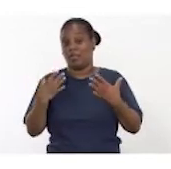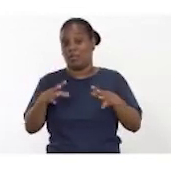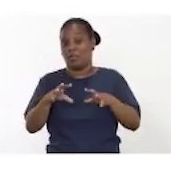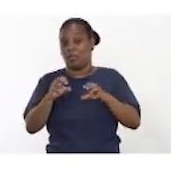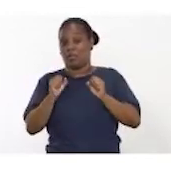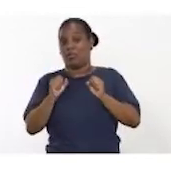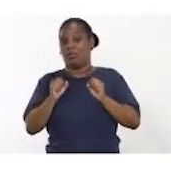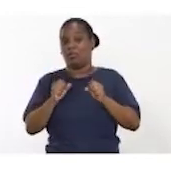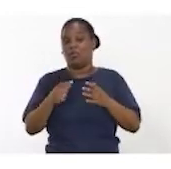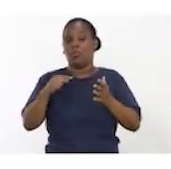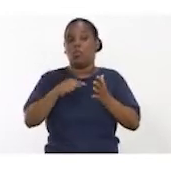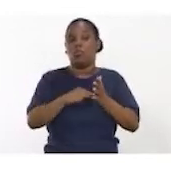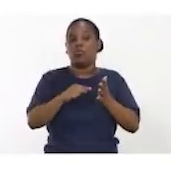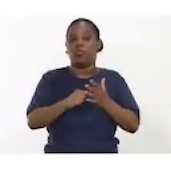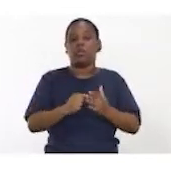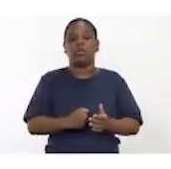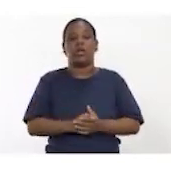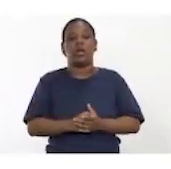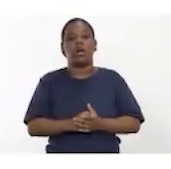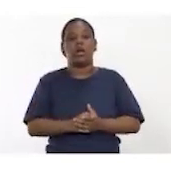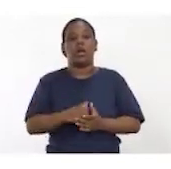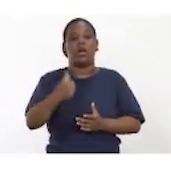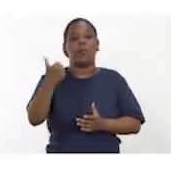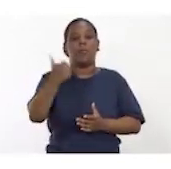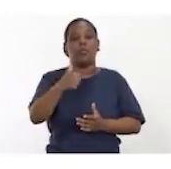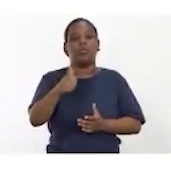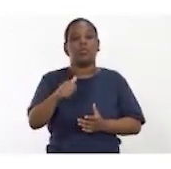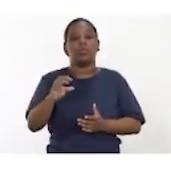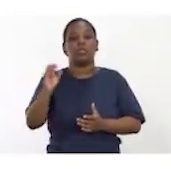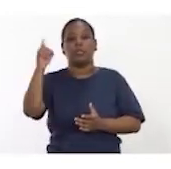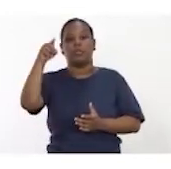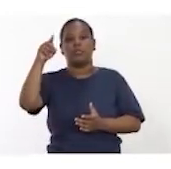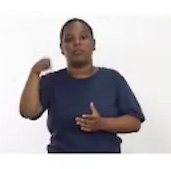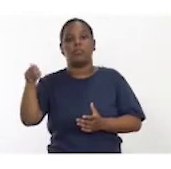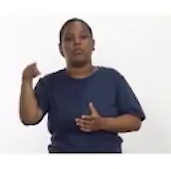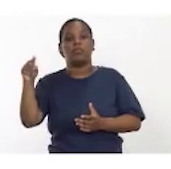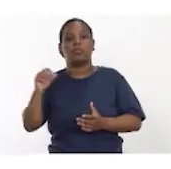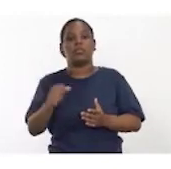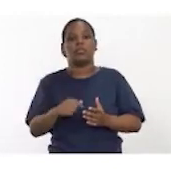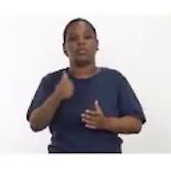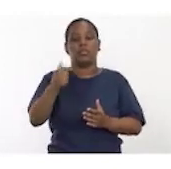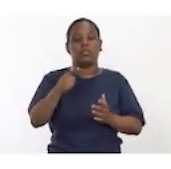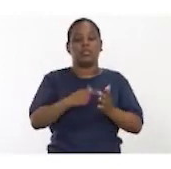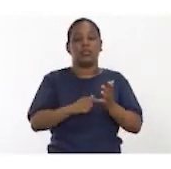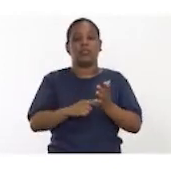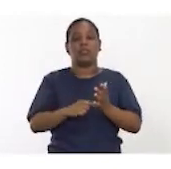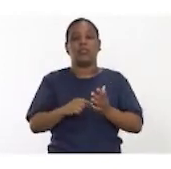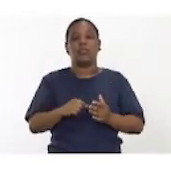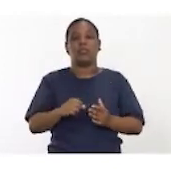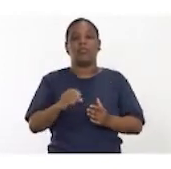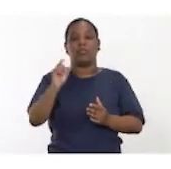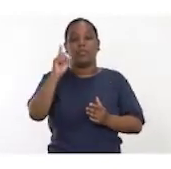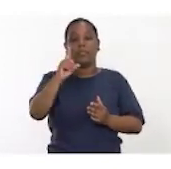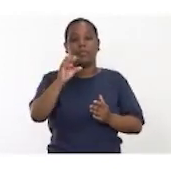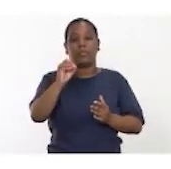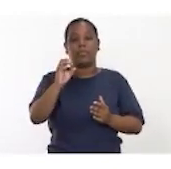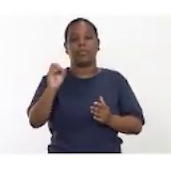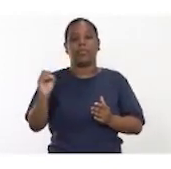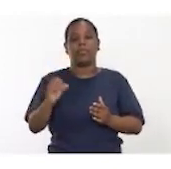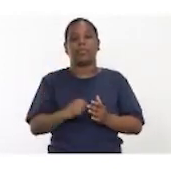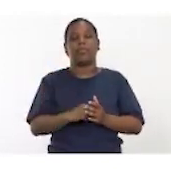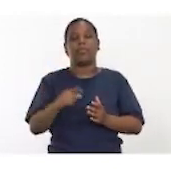se absorbe, multiplicado por 100%. Es un por ciento lo que se está